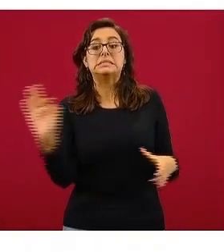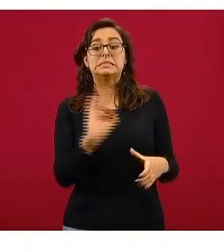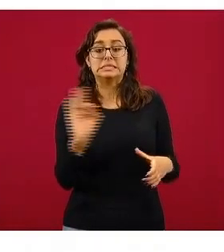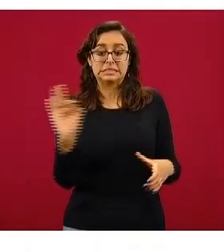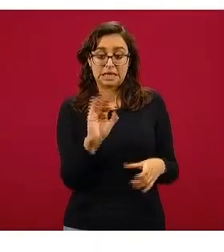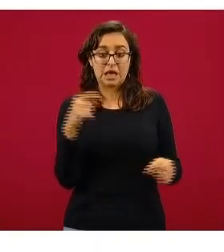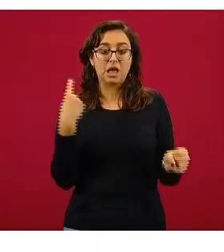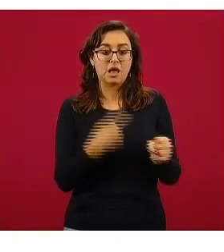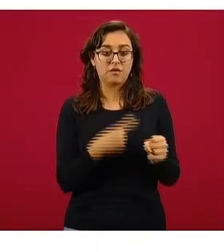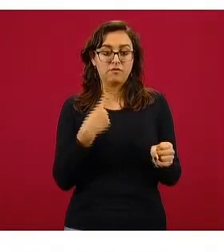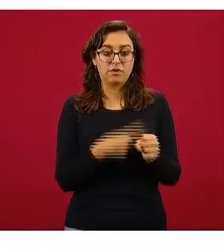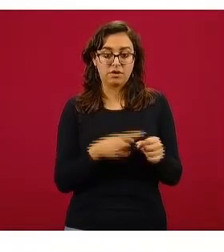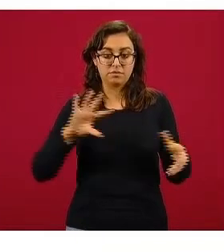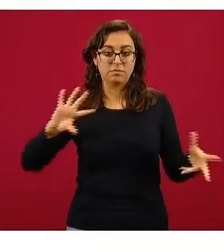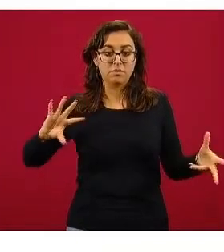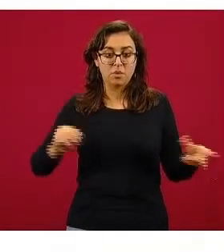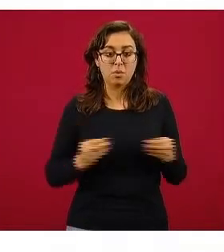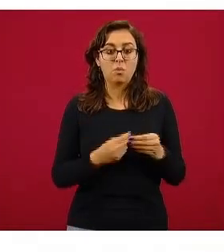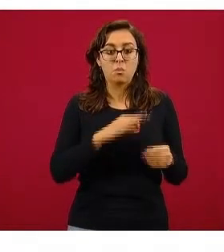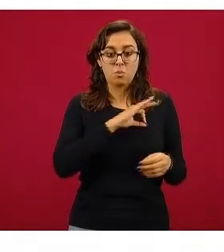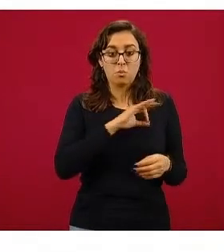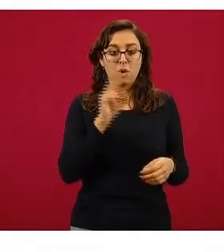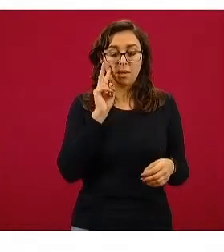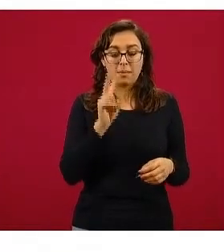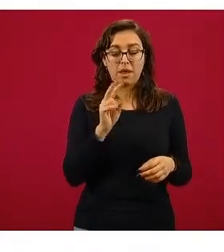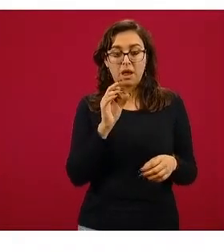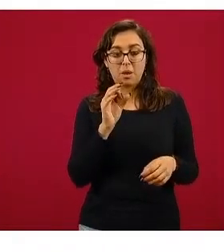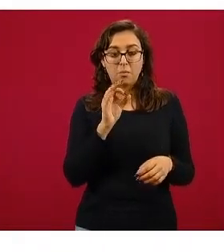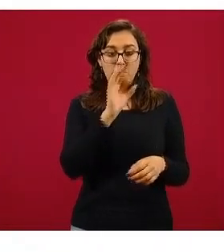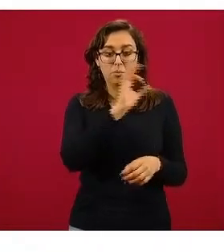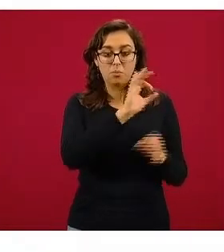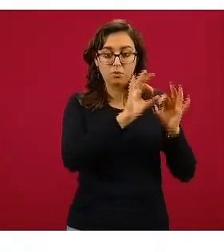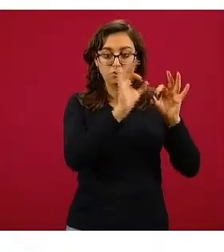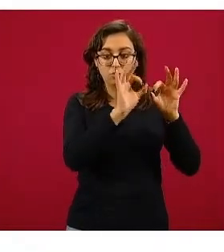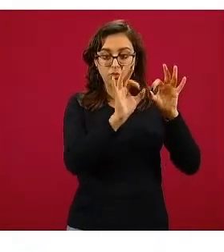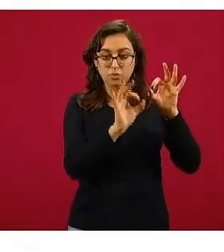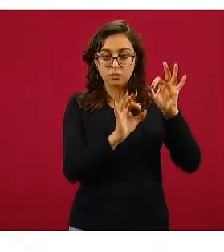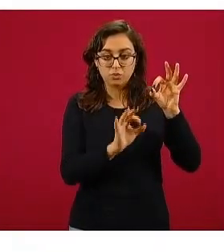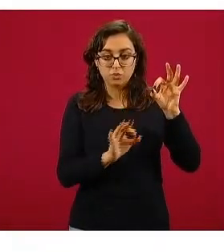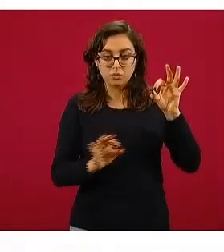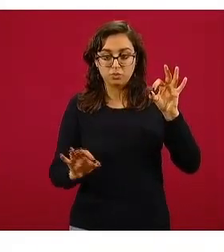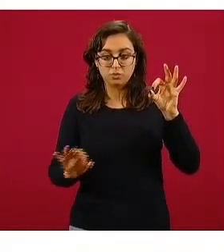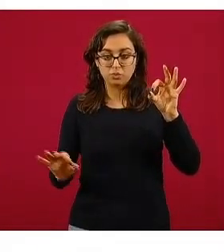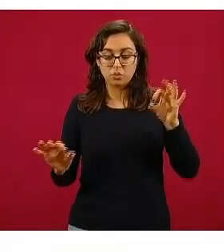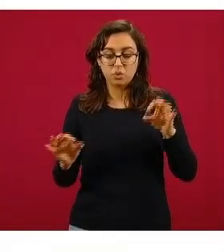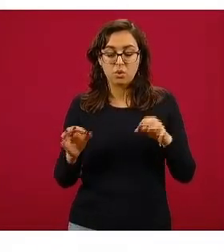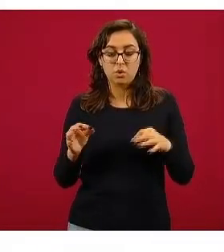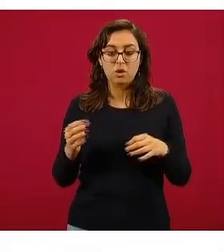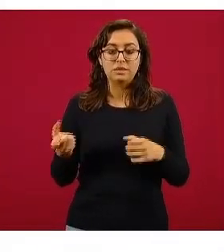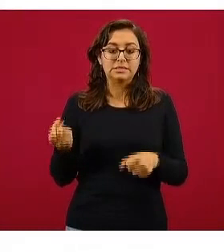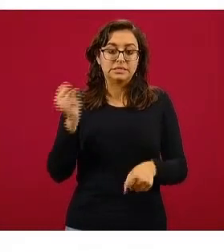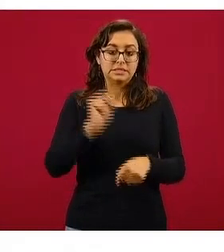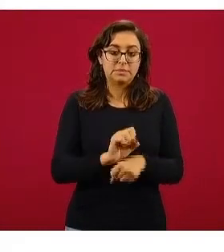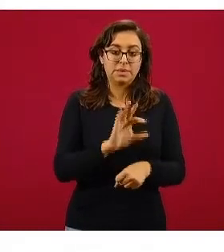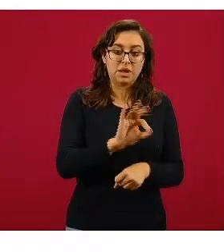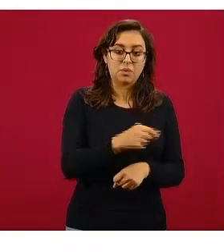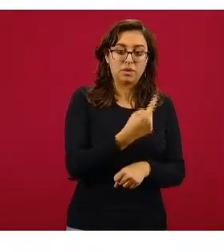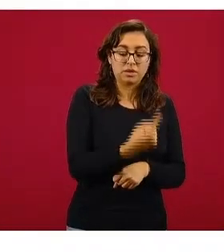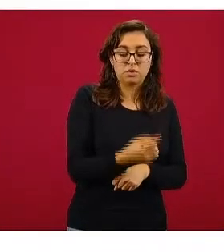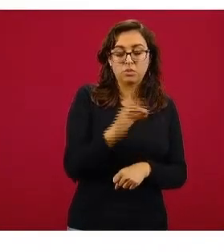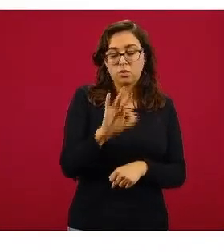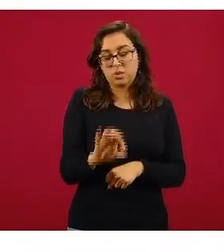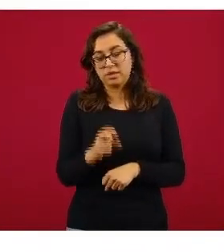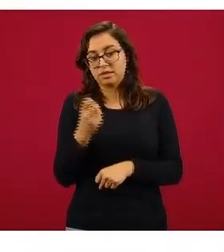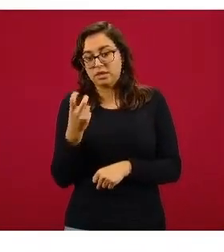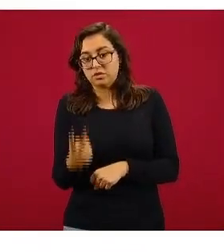lógicamente. Podemos ver el porcentaje de cambio en los puntos y el último porcentaje registrado entre la semana 41 y 42, que